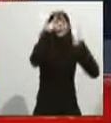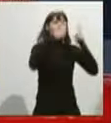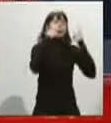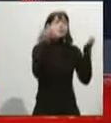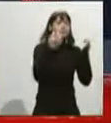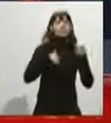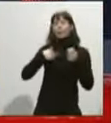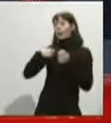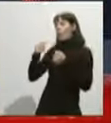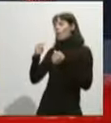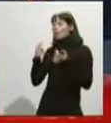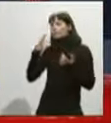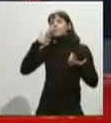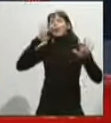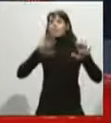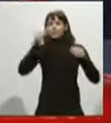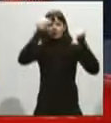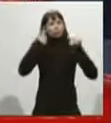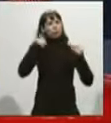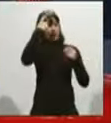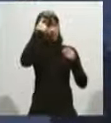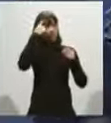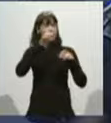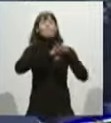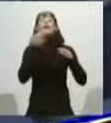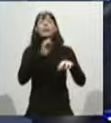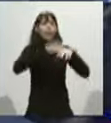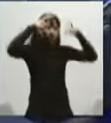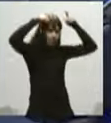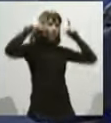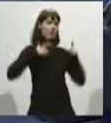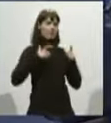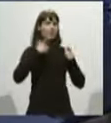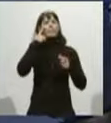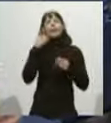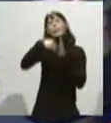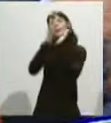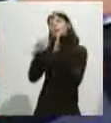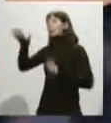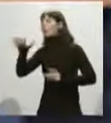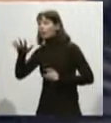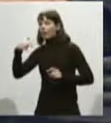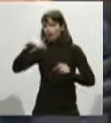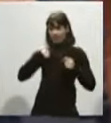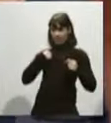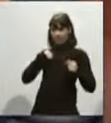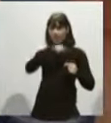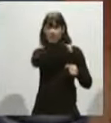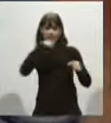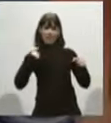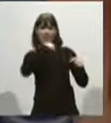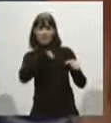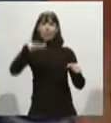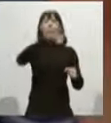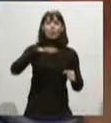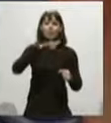veces creo que tengo la cabeza solo para llevar pelucas. Pero, rubia, ¿dónde quieres que te la ponga? Pues mira, pónmela aquí. ¿Aquí en el centro? Uy, Kiko, cada vez